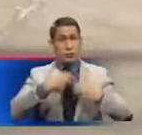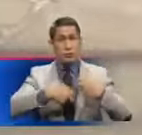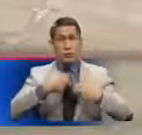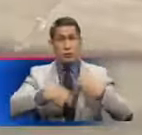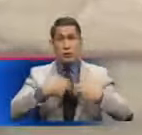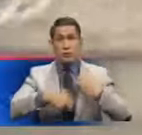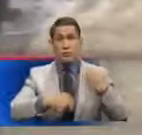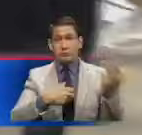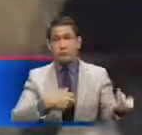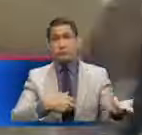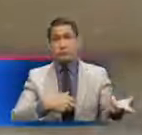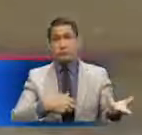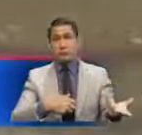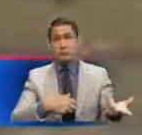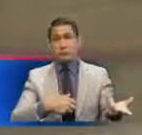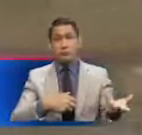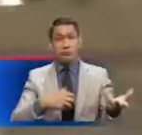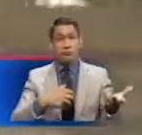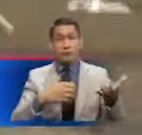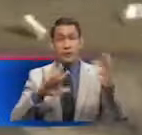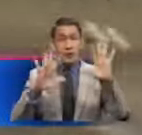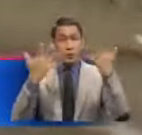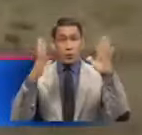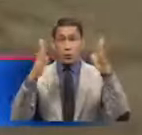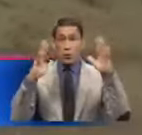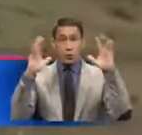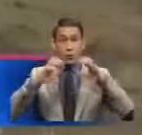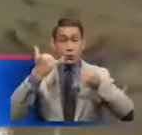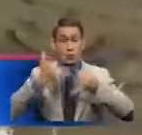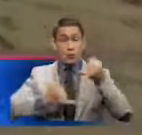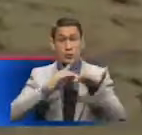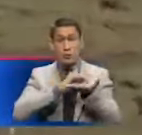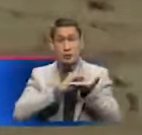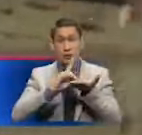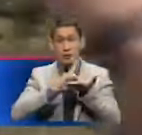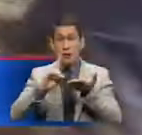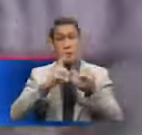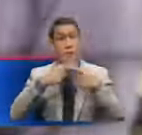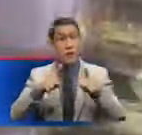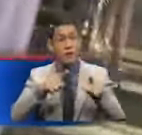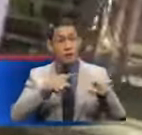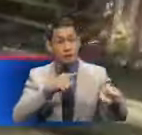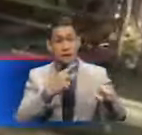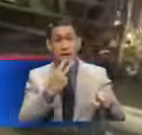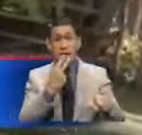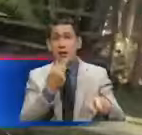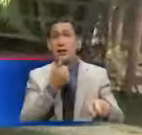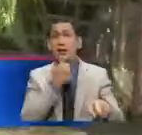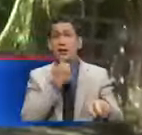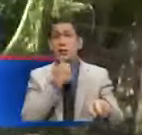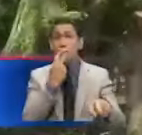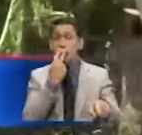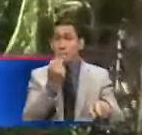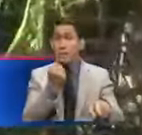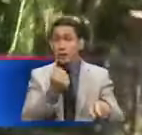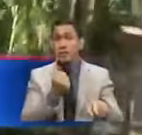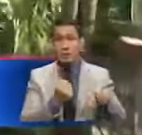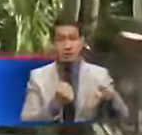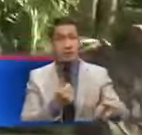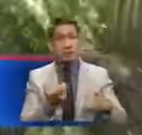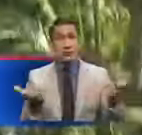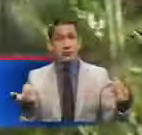estancadas, a pesar de que no ha estado lloviendo en estos últimos días, igual las aguas se mantienen ahí, son aguas putrefactas que